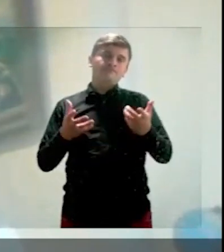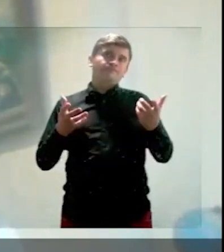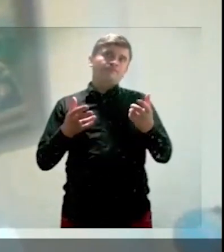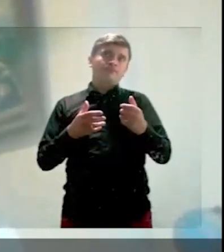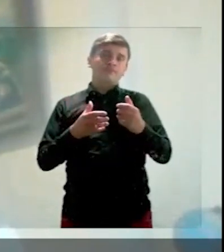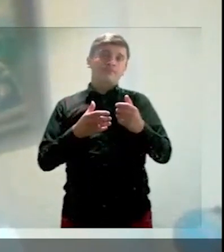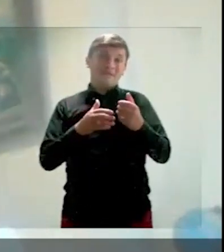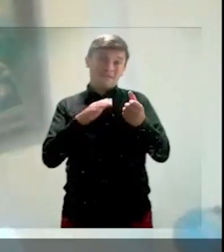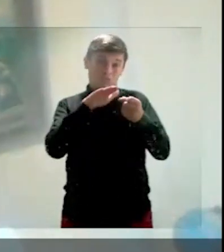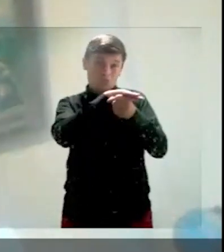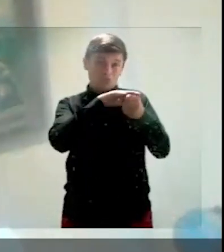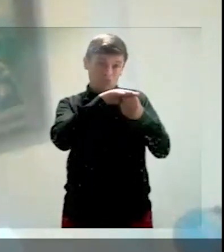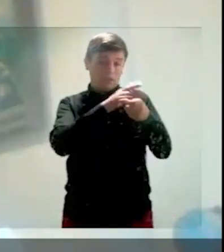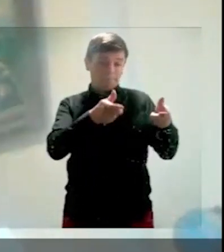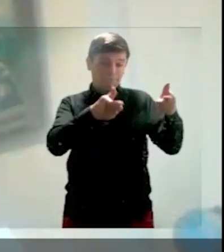los casos dan lugar